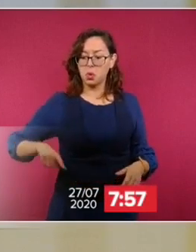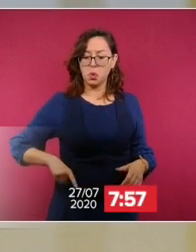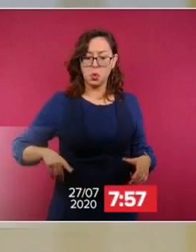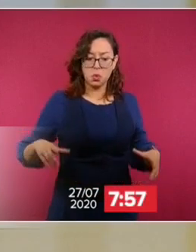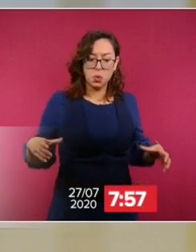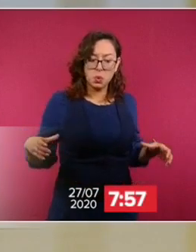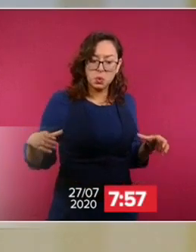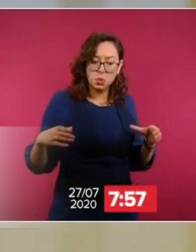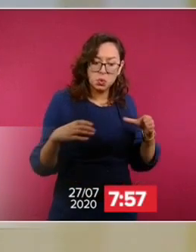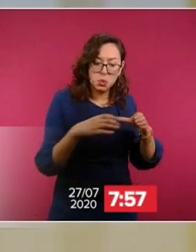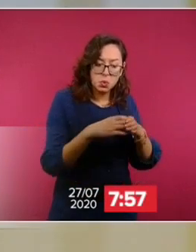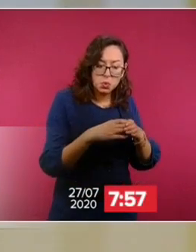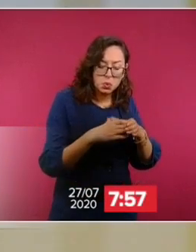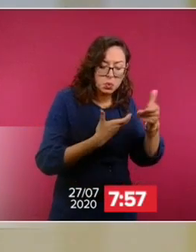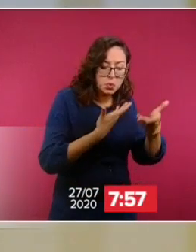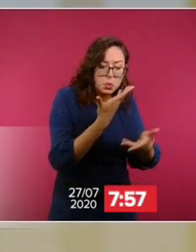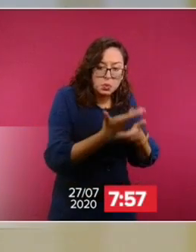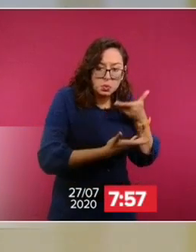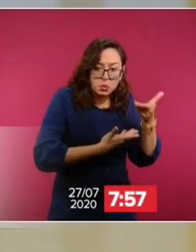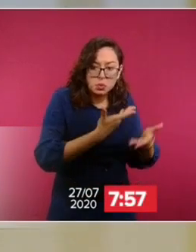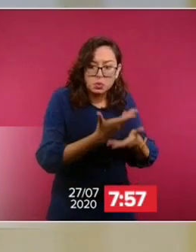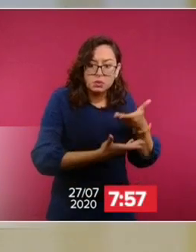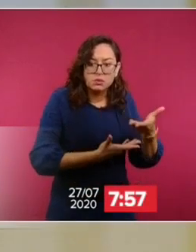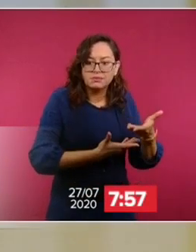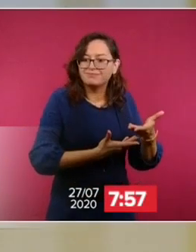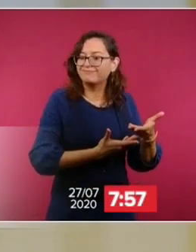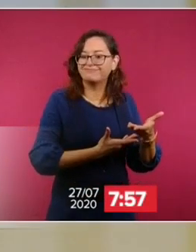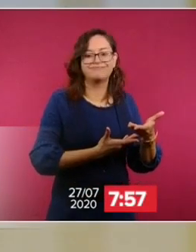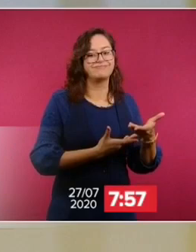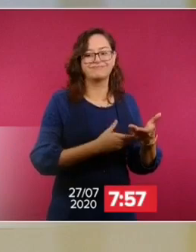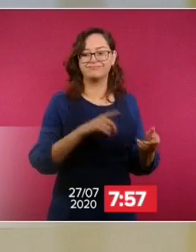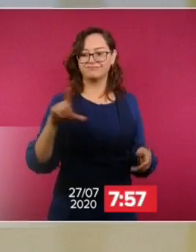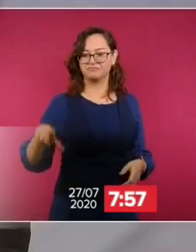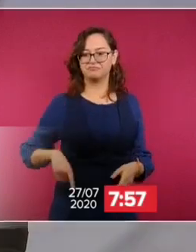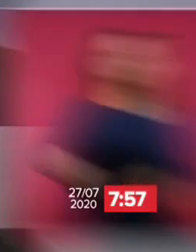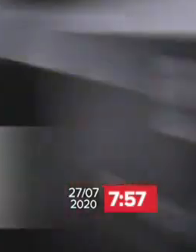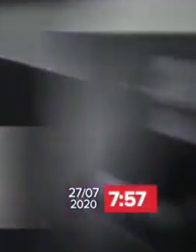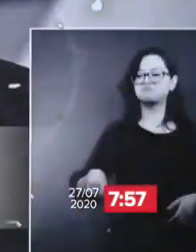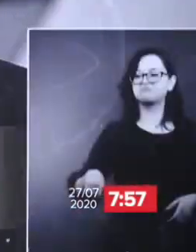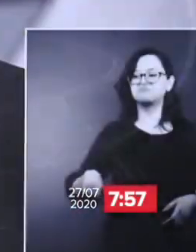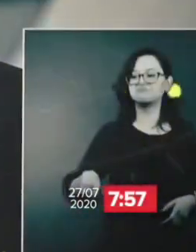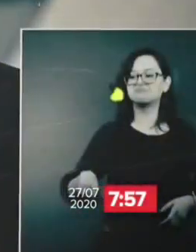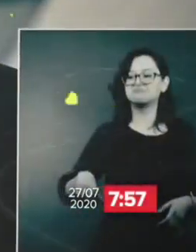es un gobierno del pueblo, para el pueblo y con el pueblo.